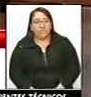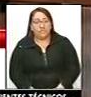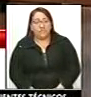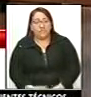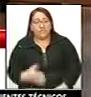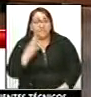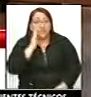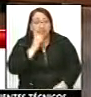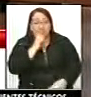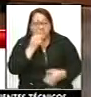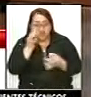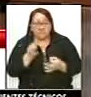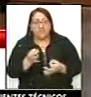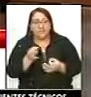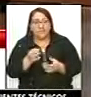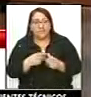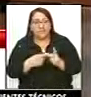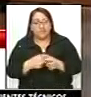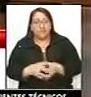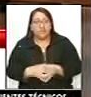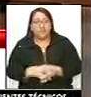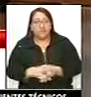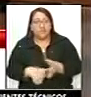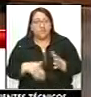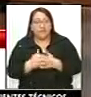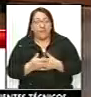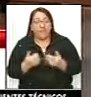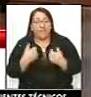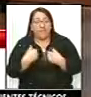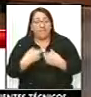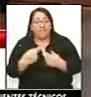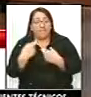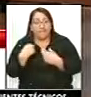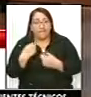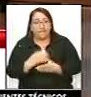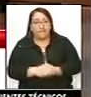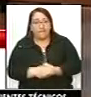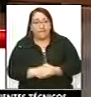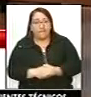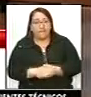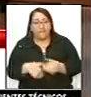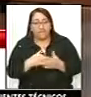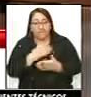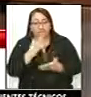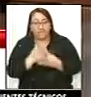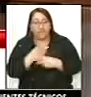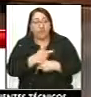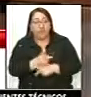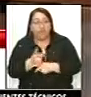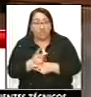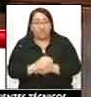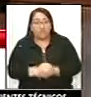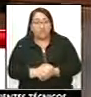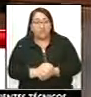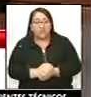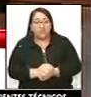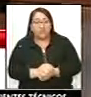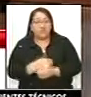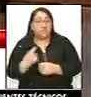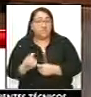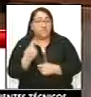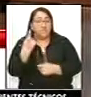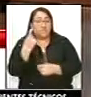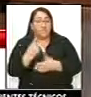O sea, padres, padres. Entonces, todos tenemos responsabilidad en los hechos de violencia de nuestros niños. Solamente